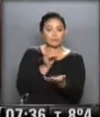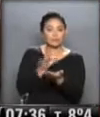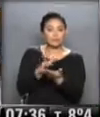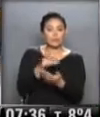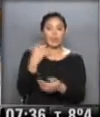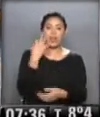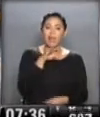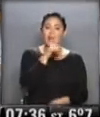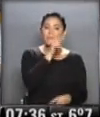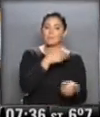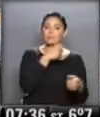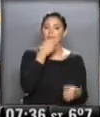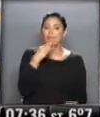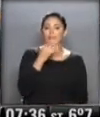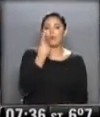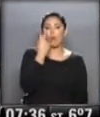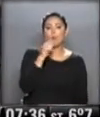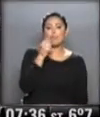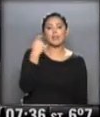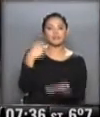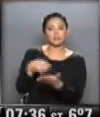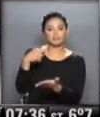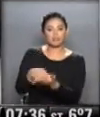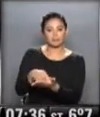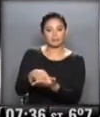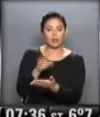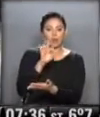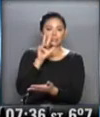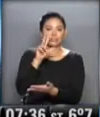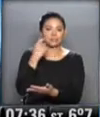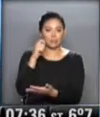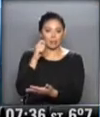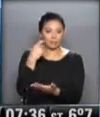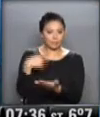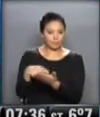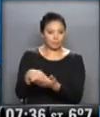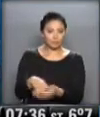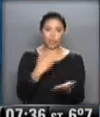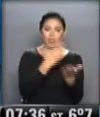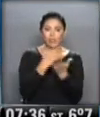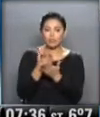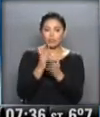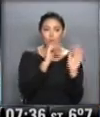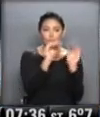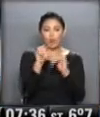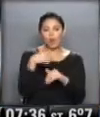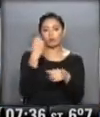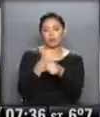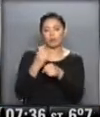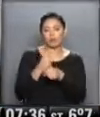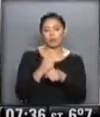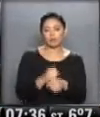ser un mes de sueldo por año de servicio o fracción mayor de tres meses estos son digamos los mismos derechos que tienen los